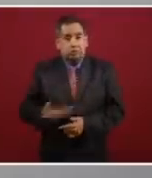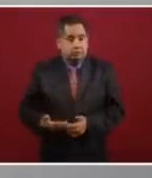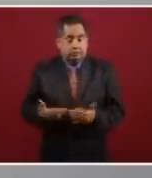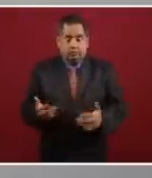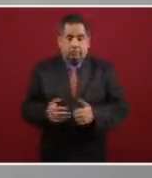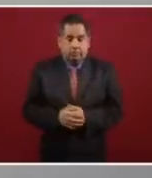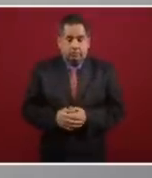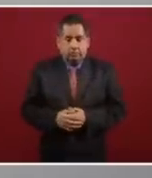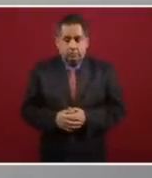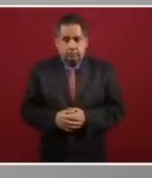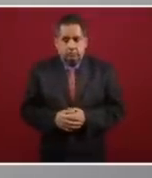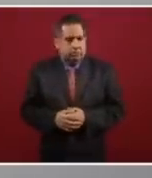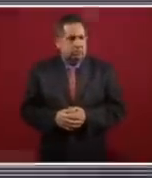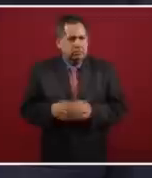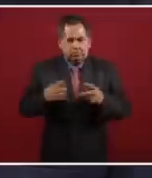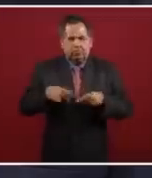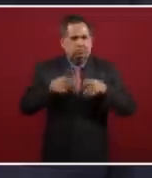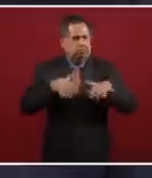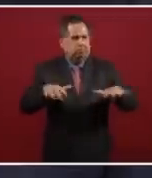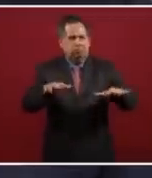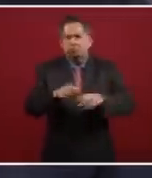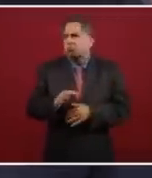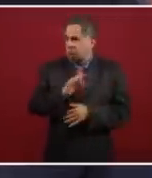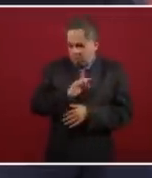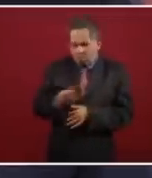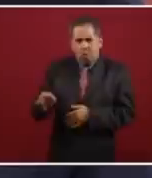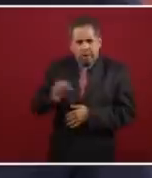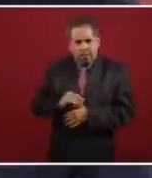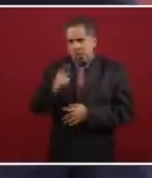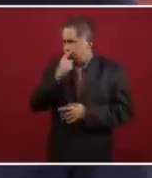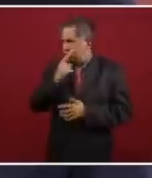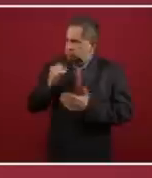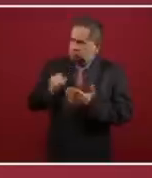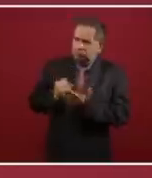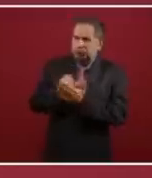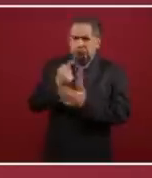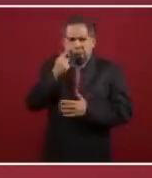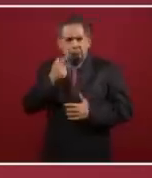El pueblo siempre ha estado preparado para la democracia, siempre.